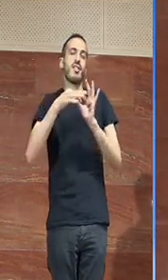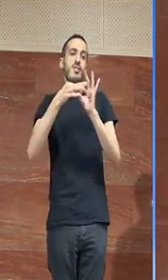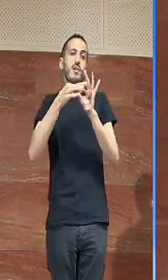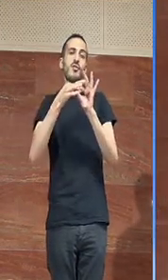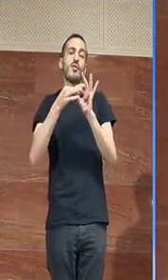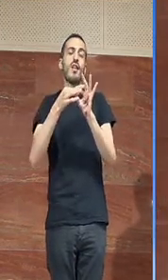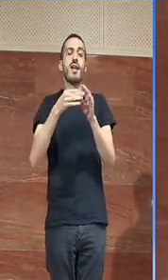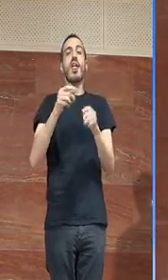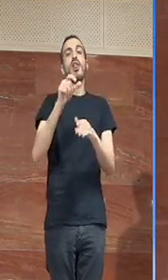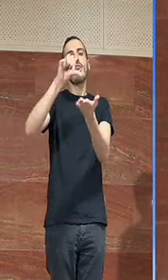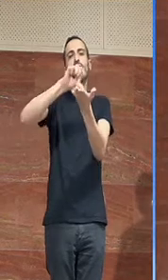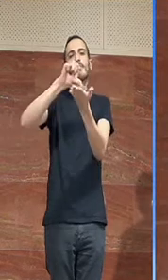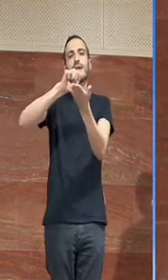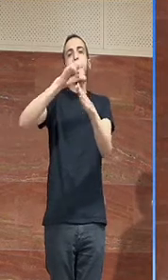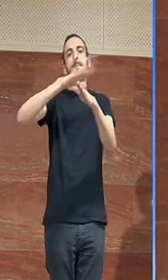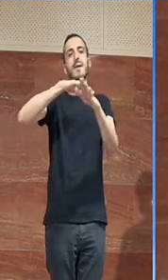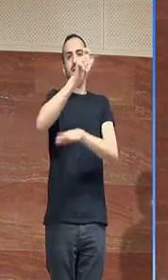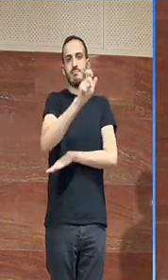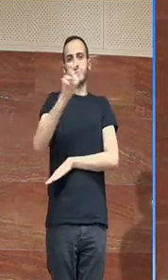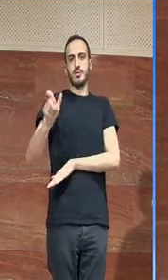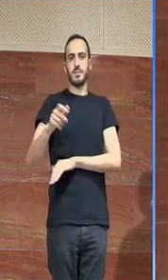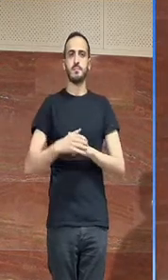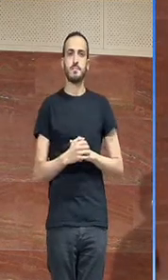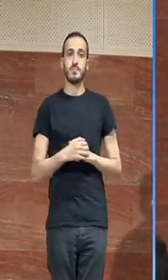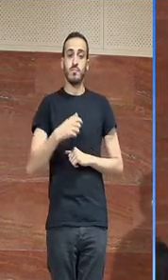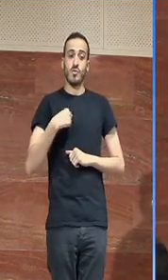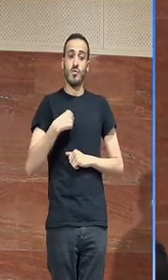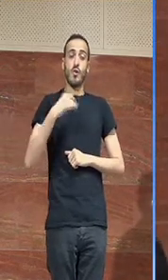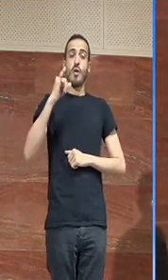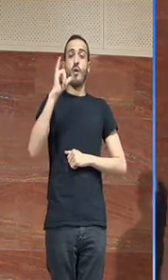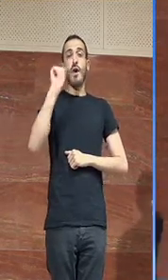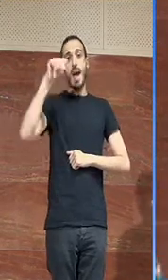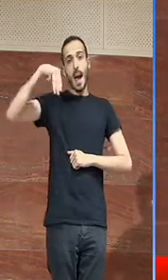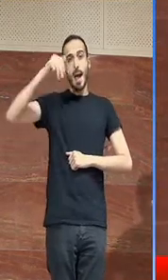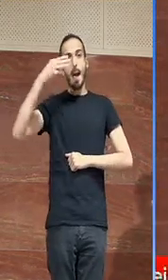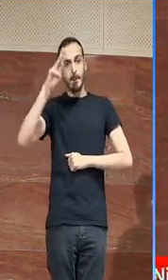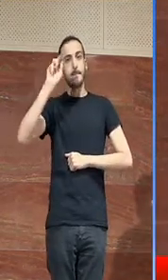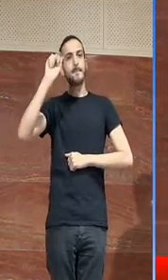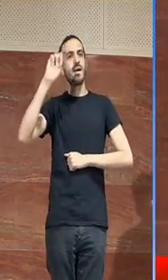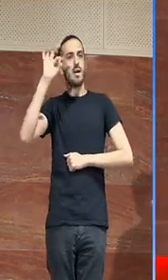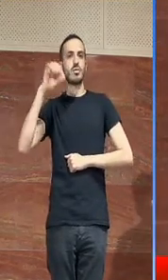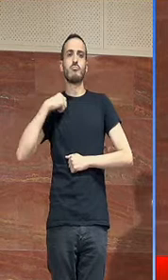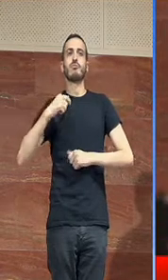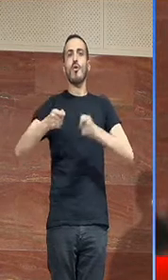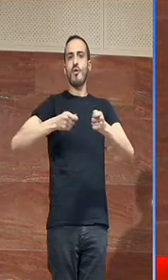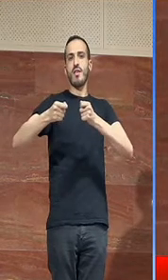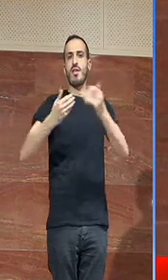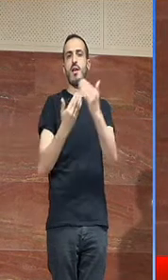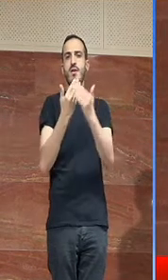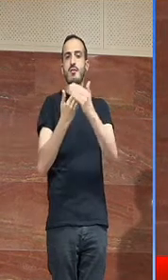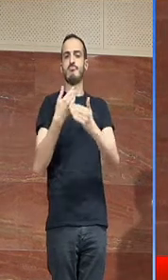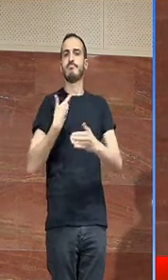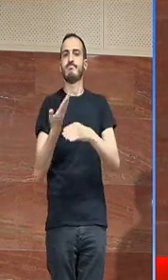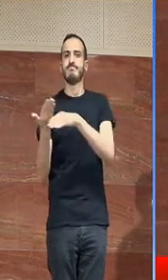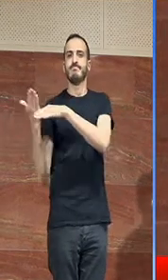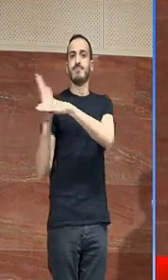ciudades. Yo soy Nieves Peinado, soy coordinadora de esta jornada y bueno, os voy a presentar